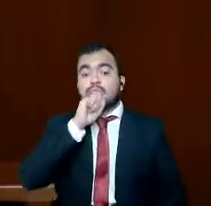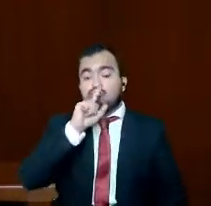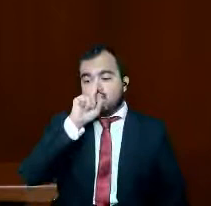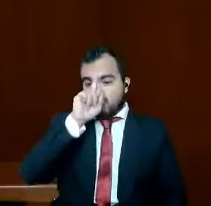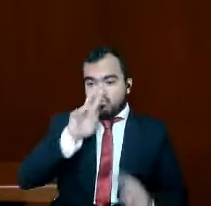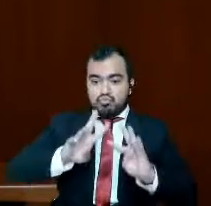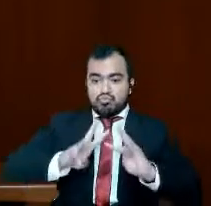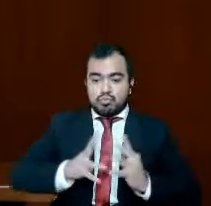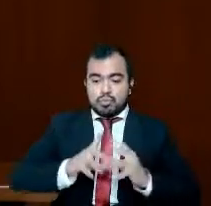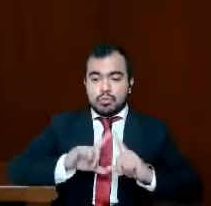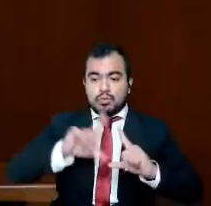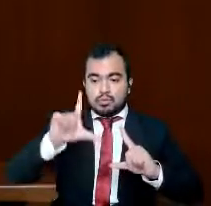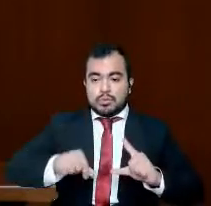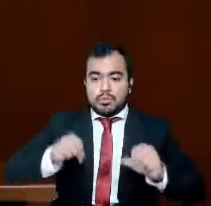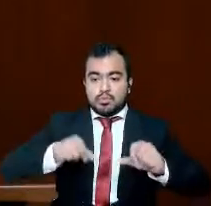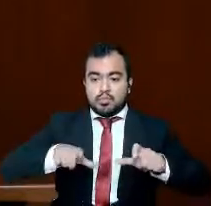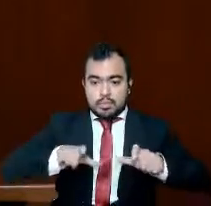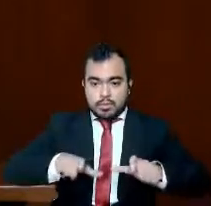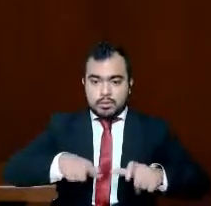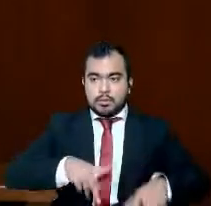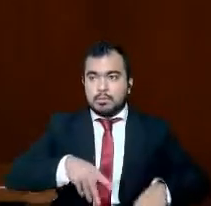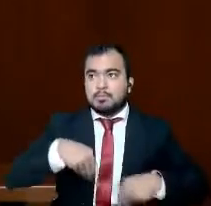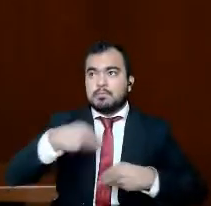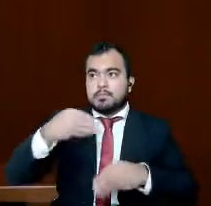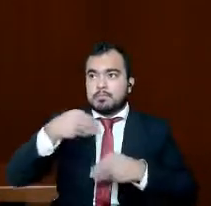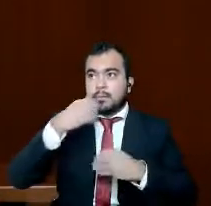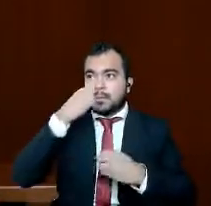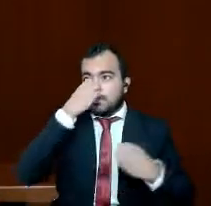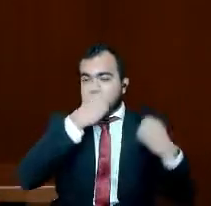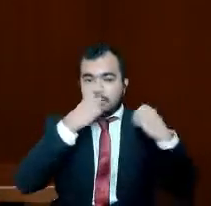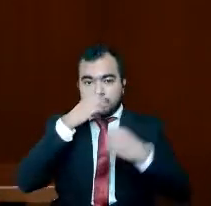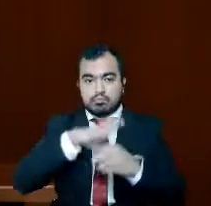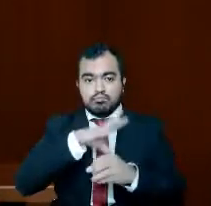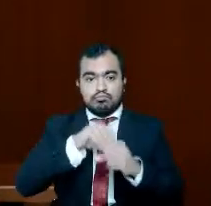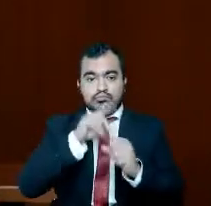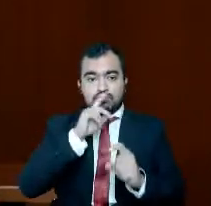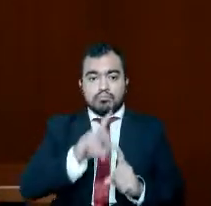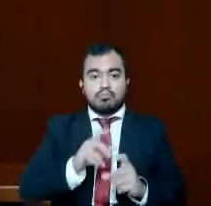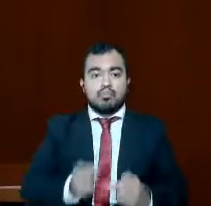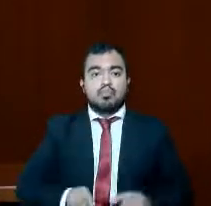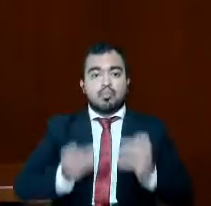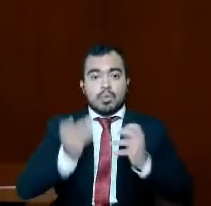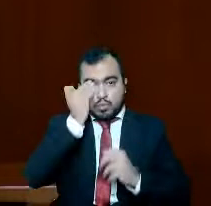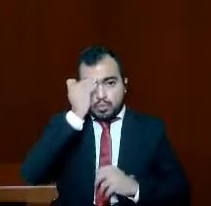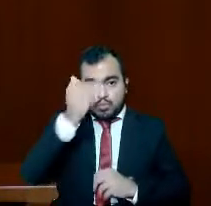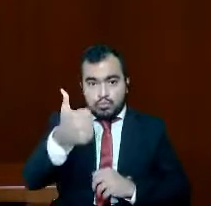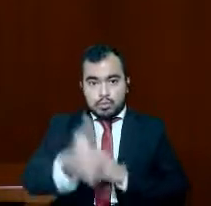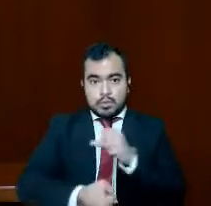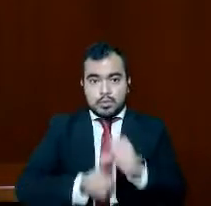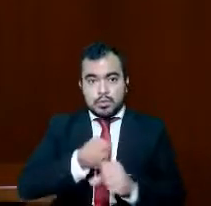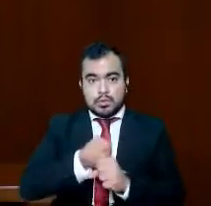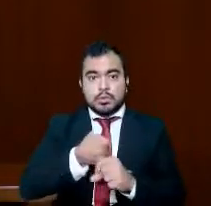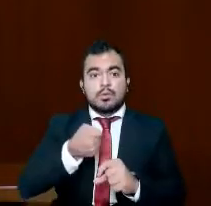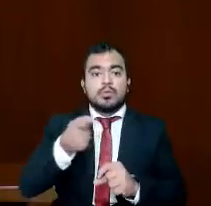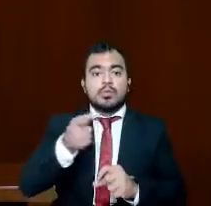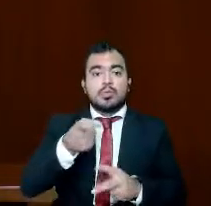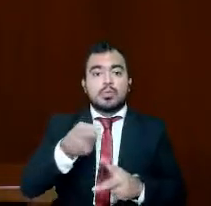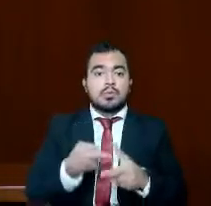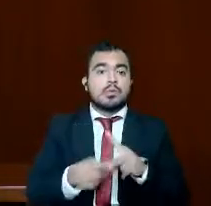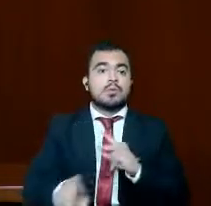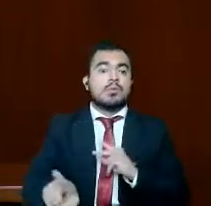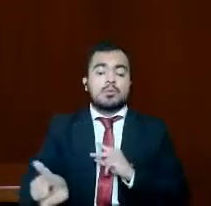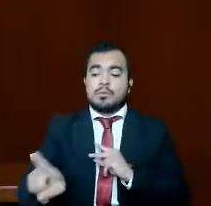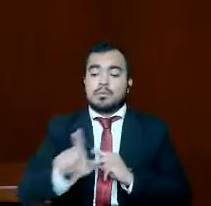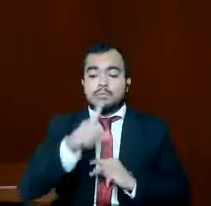Pública la evaluación integral en una perspectiva de 6 años, contados a partir de la entrada en vigor de la reforma